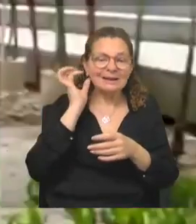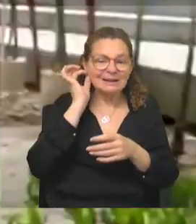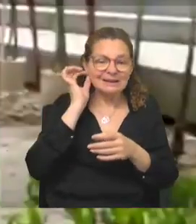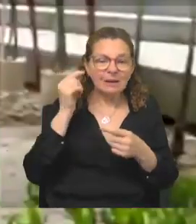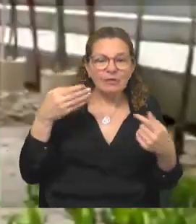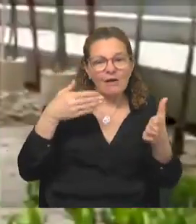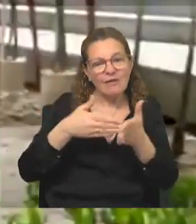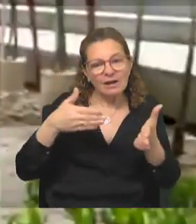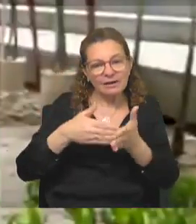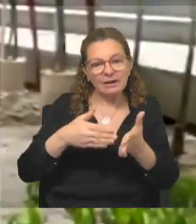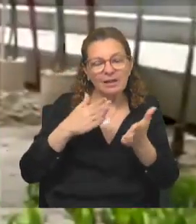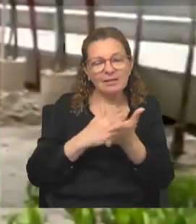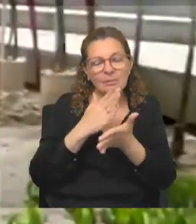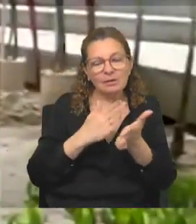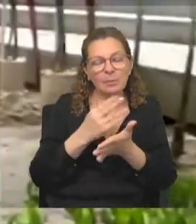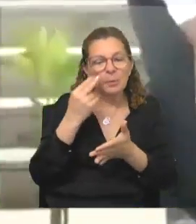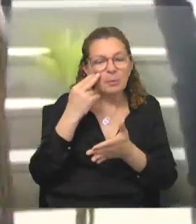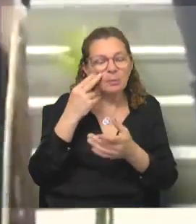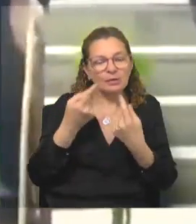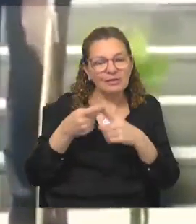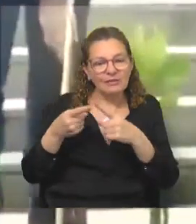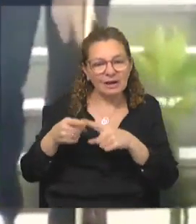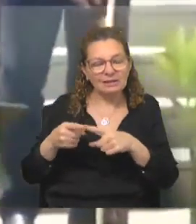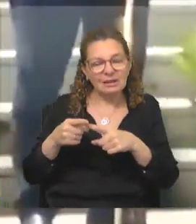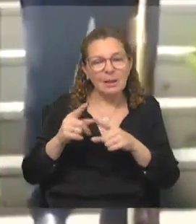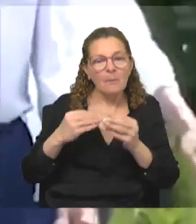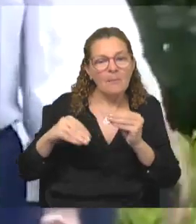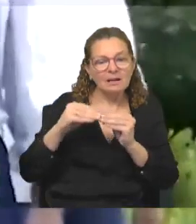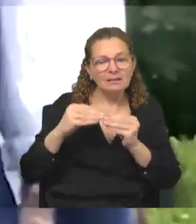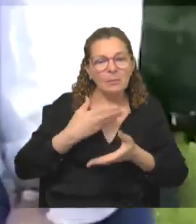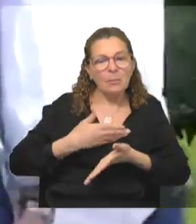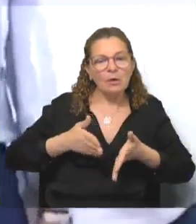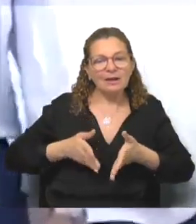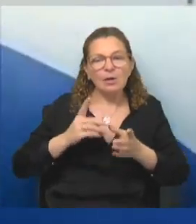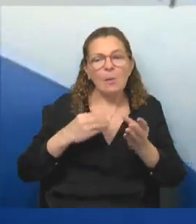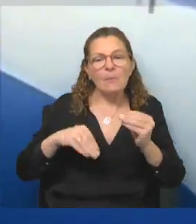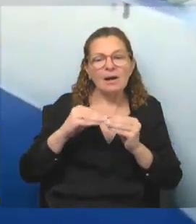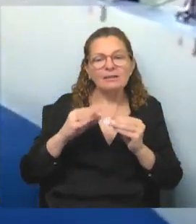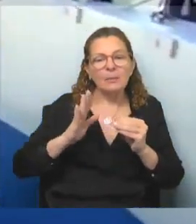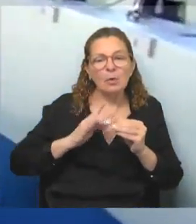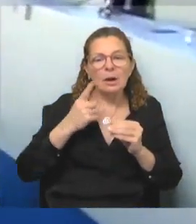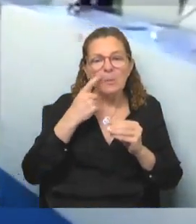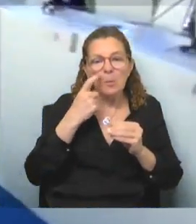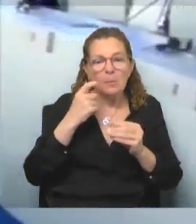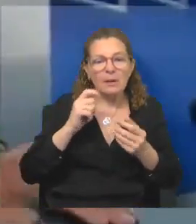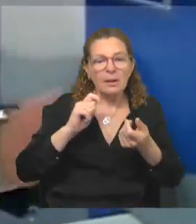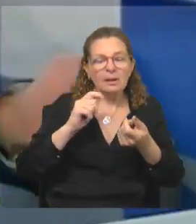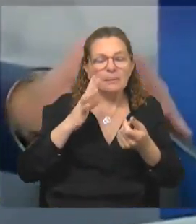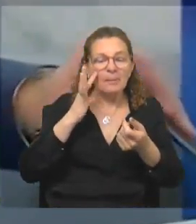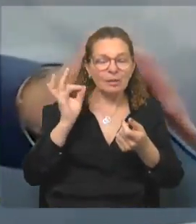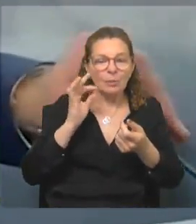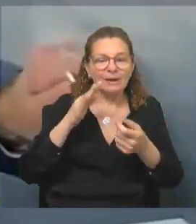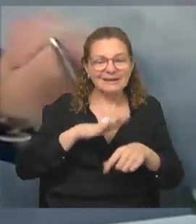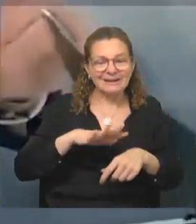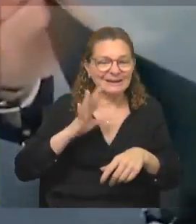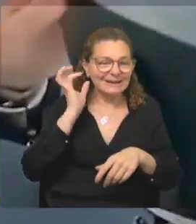barreras particulares debido a diversos factores además de su género y que todas las mujeres y niñas son agentes de cambio y tienen un papel importante